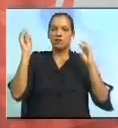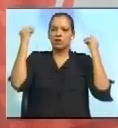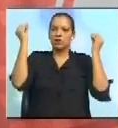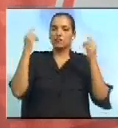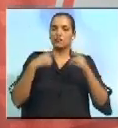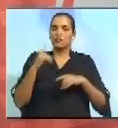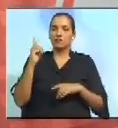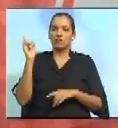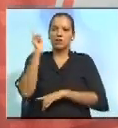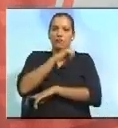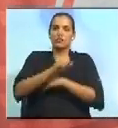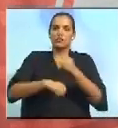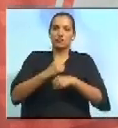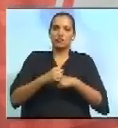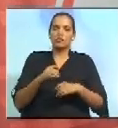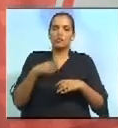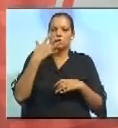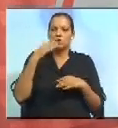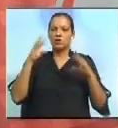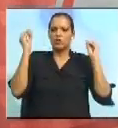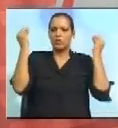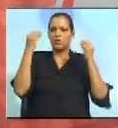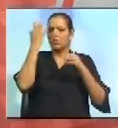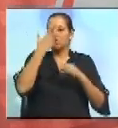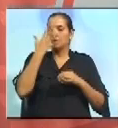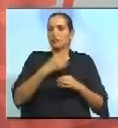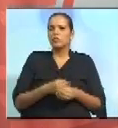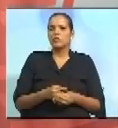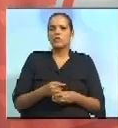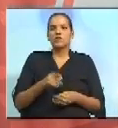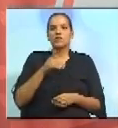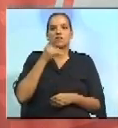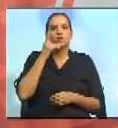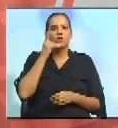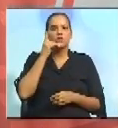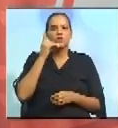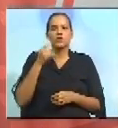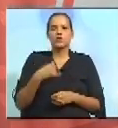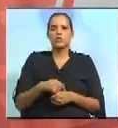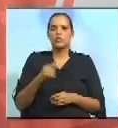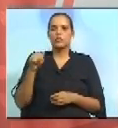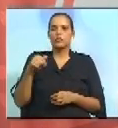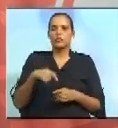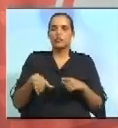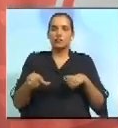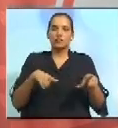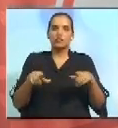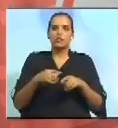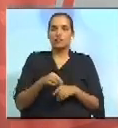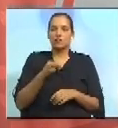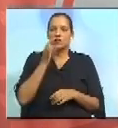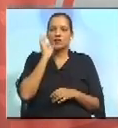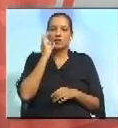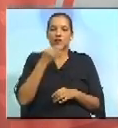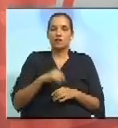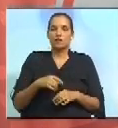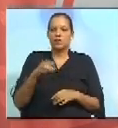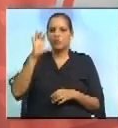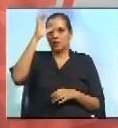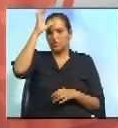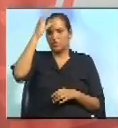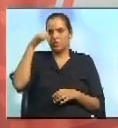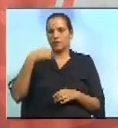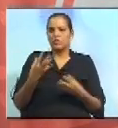de la independencia de Esmeraldas. Empezamos con los desayunos típicos, mostrándoles lugares y sabores tradicionales que prefieren